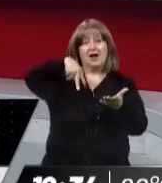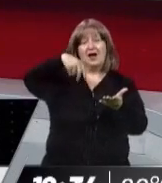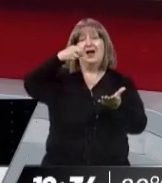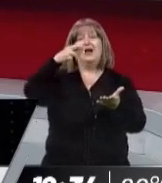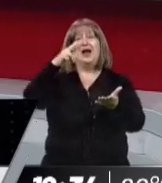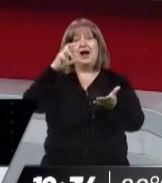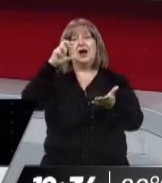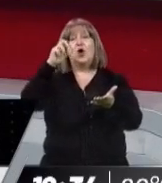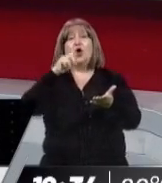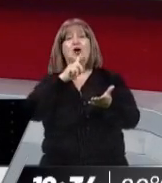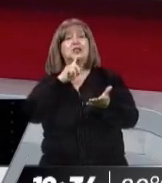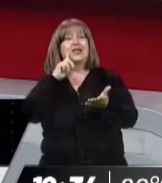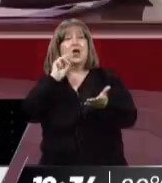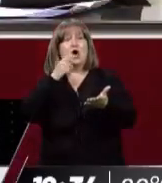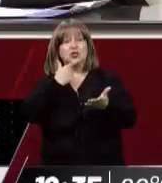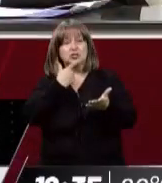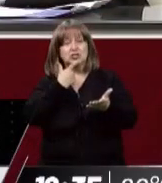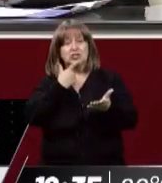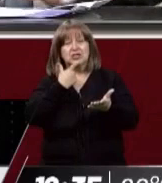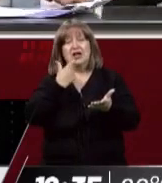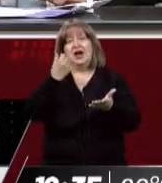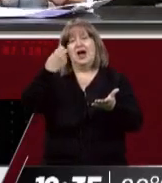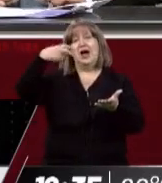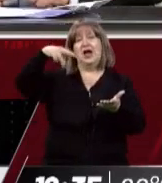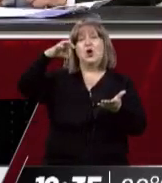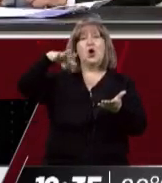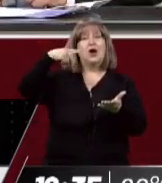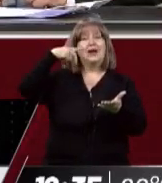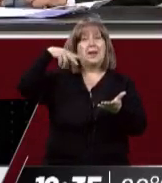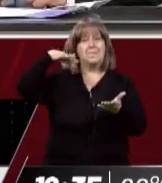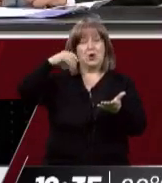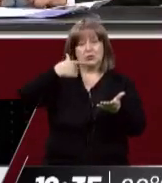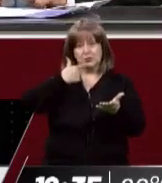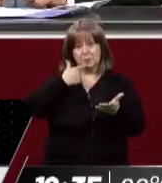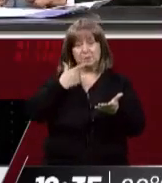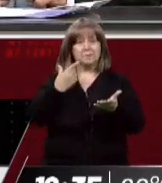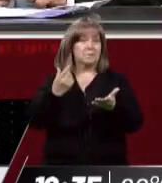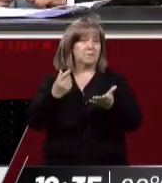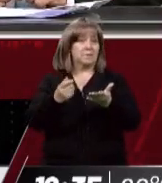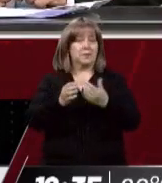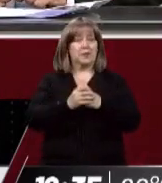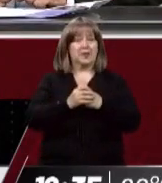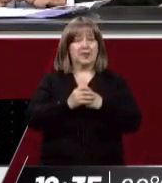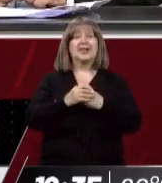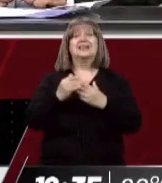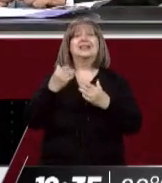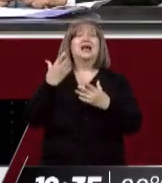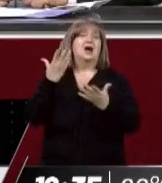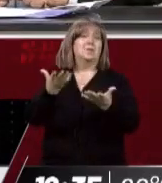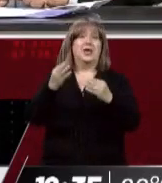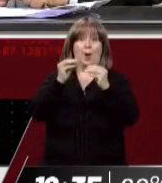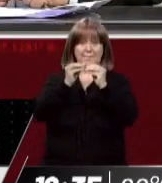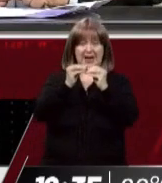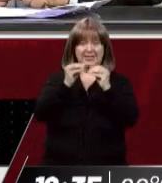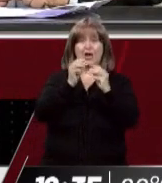las respuestas que nos trae el Juli Chaver, que ya está del otro lado. Hola, Juli, buenas tardes. Hola, Juli. Julián, Gisela, ¿cómo están? El gusto